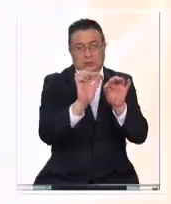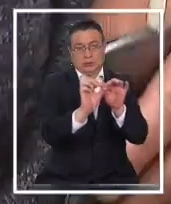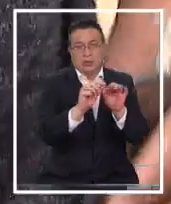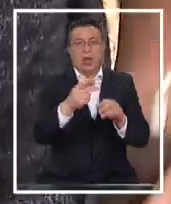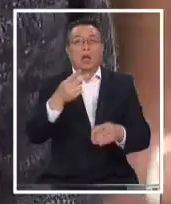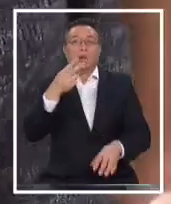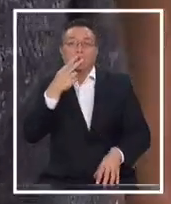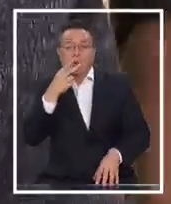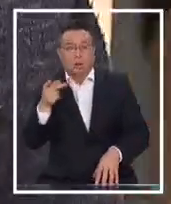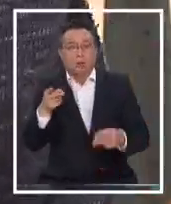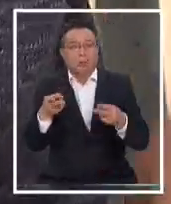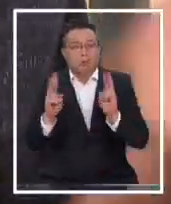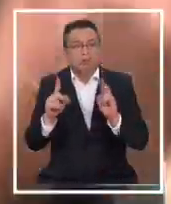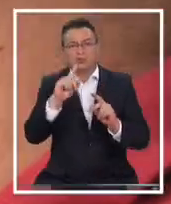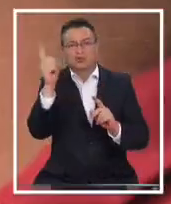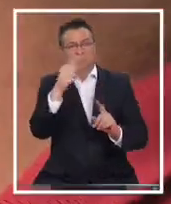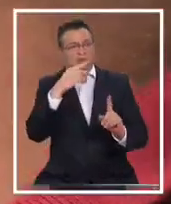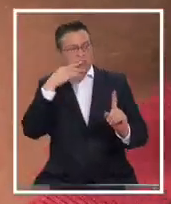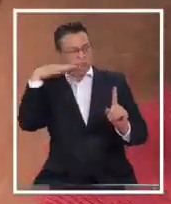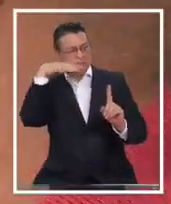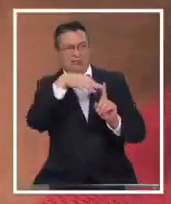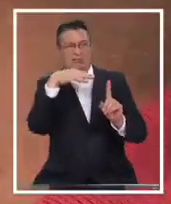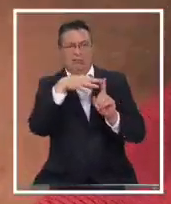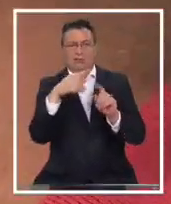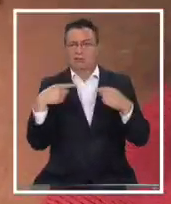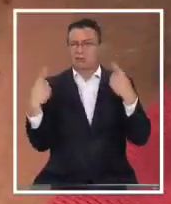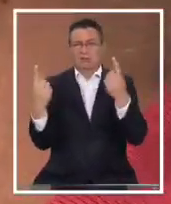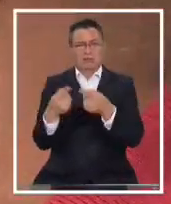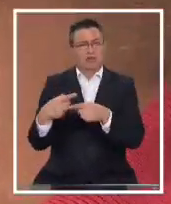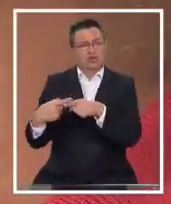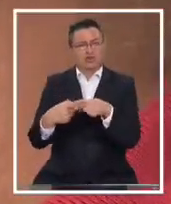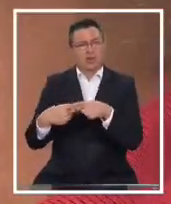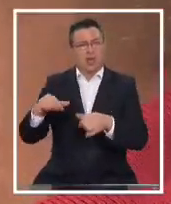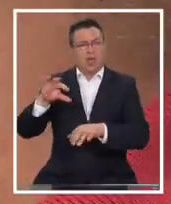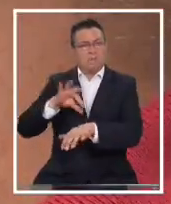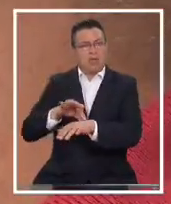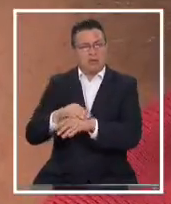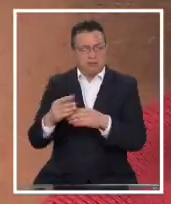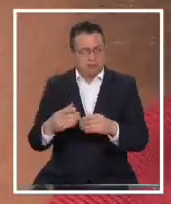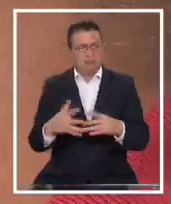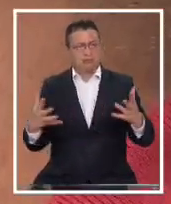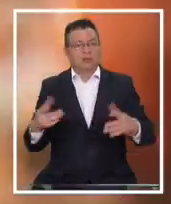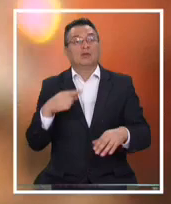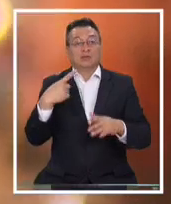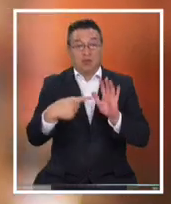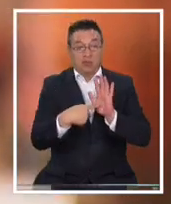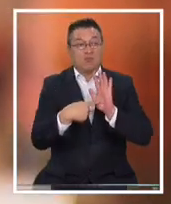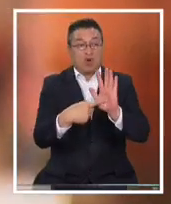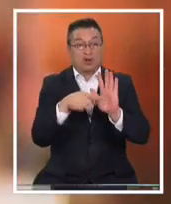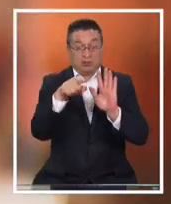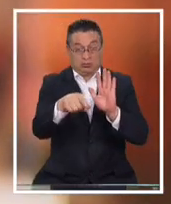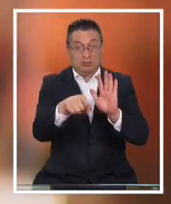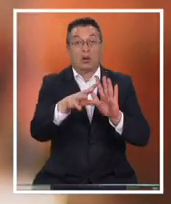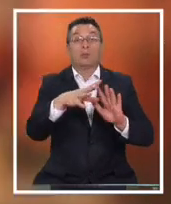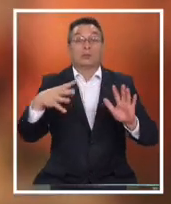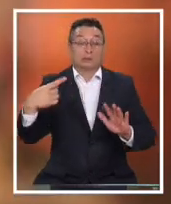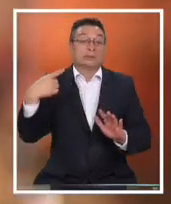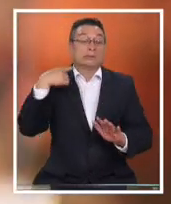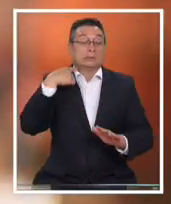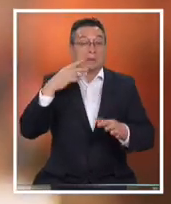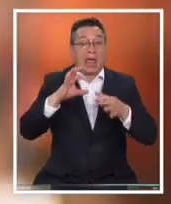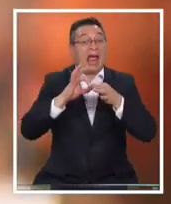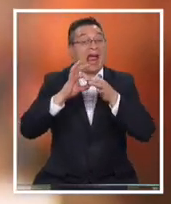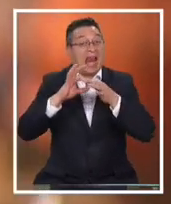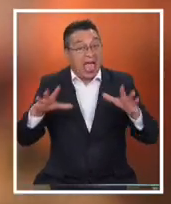una clasificación que fue criticada por distintas sociedades médicas. Se ha demostrado ser un factor de